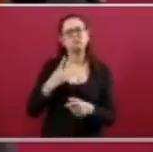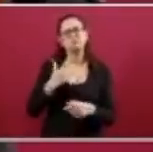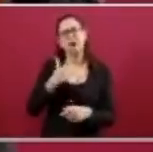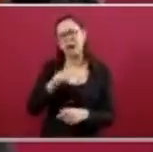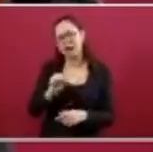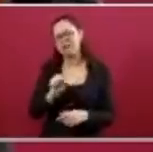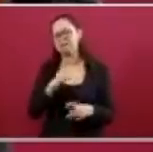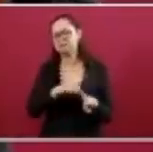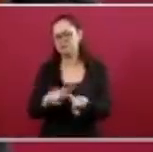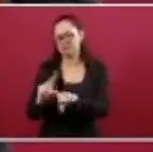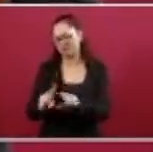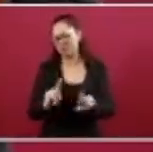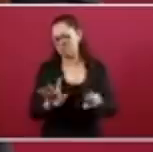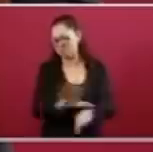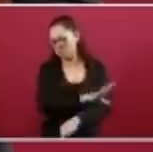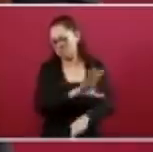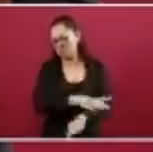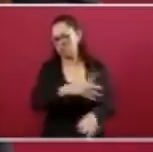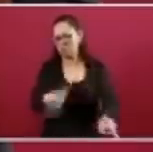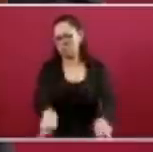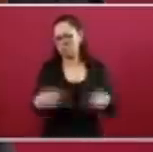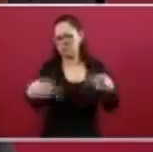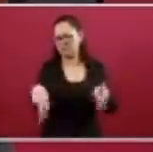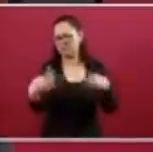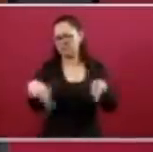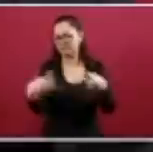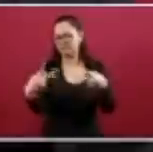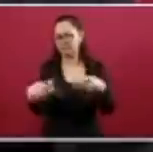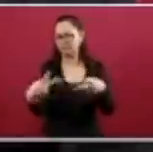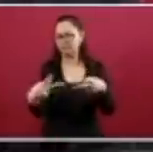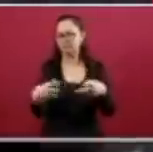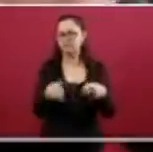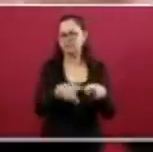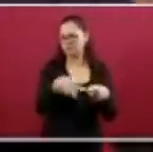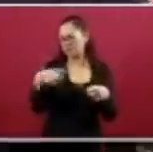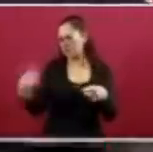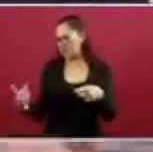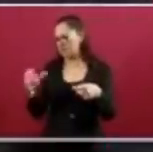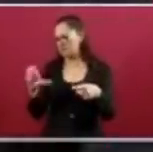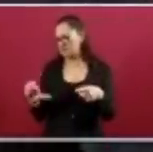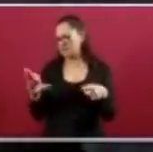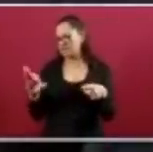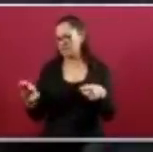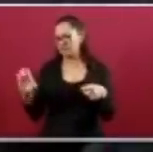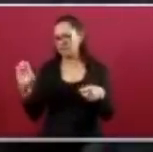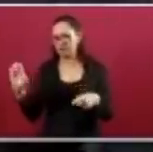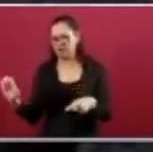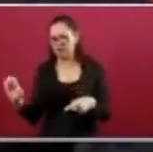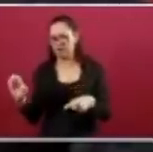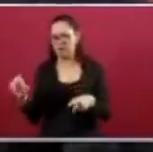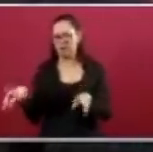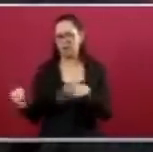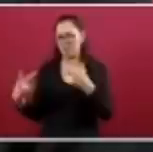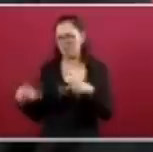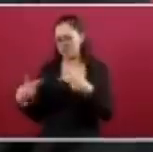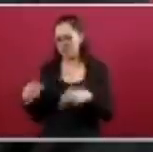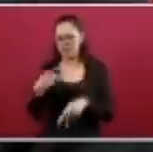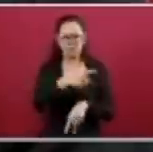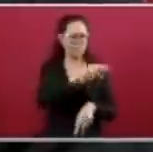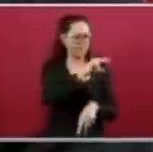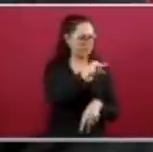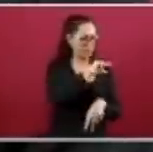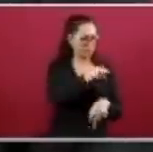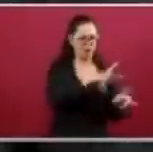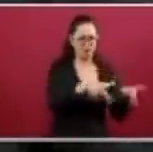comercie en el mismo precio a la CFE y también a los competidores privados,